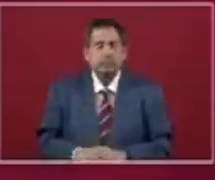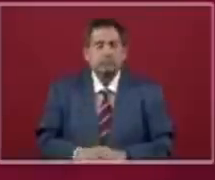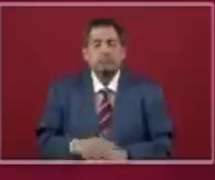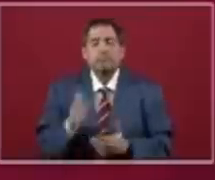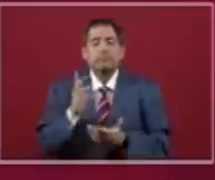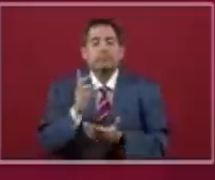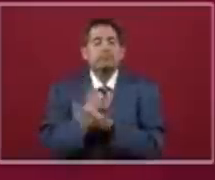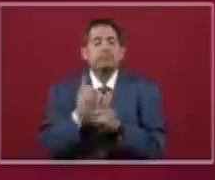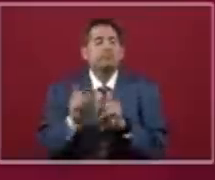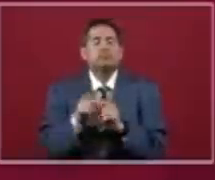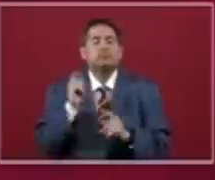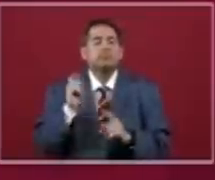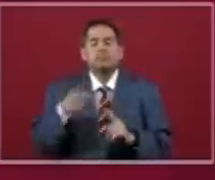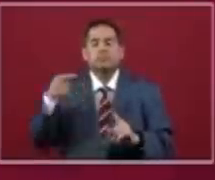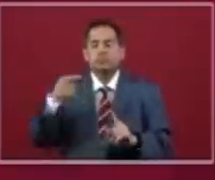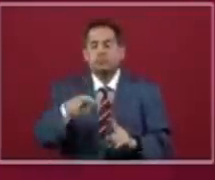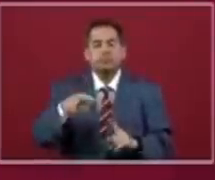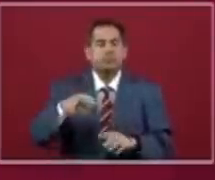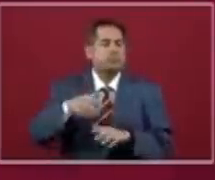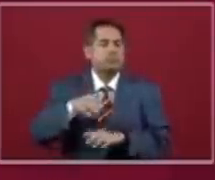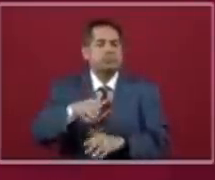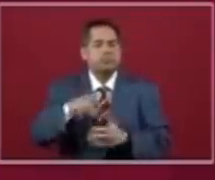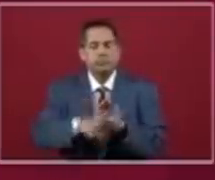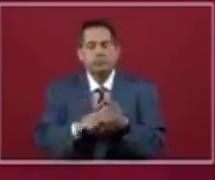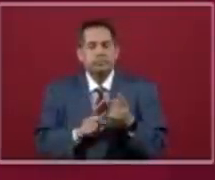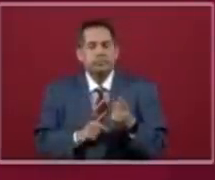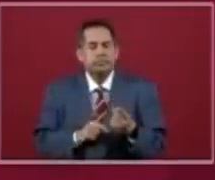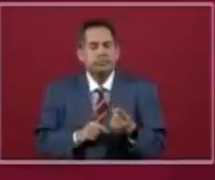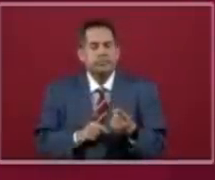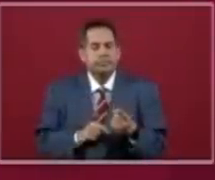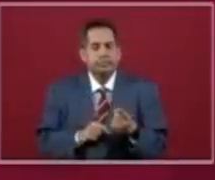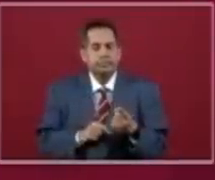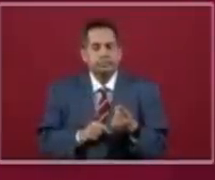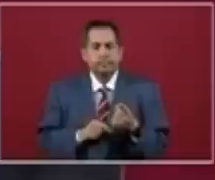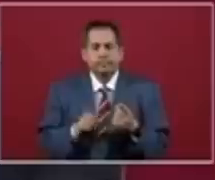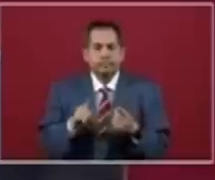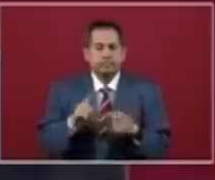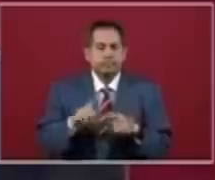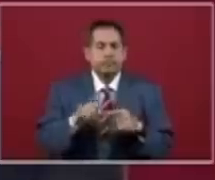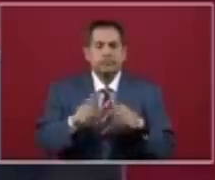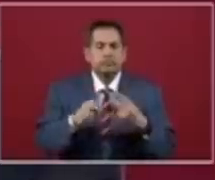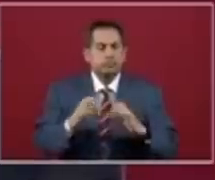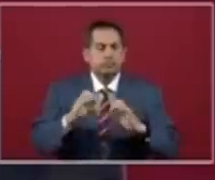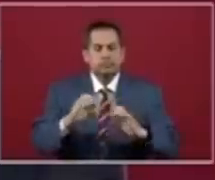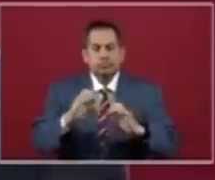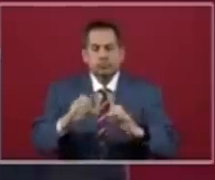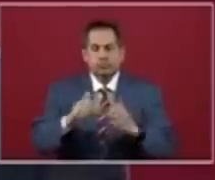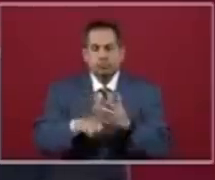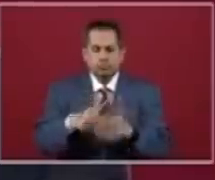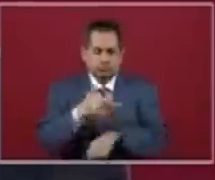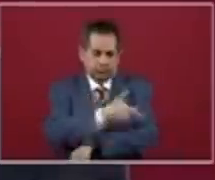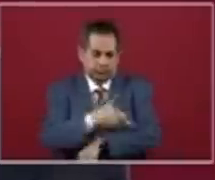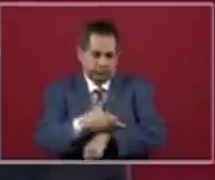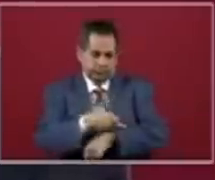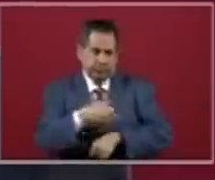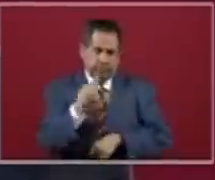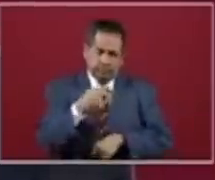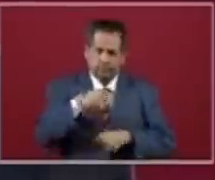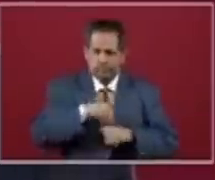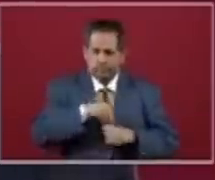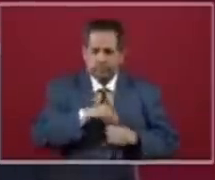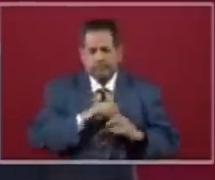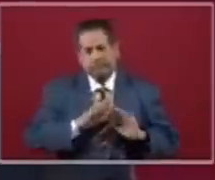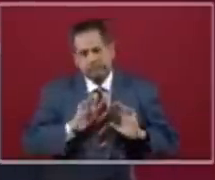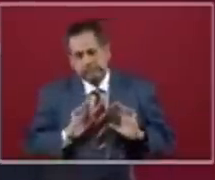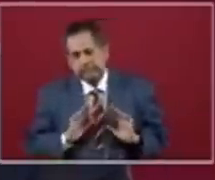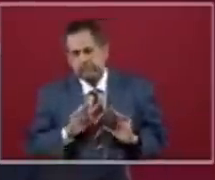Solamente la cuestión de cuidar lo familiar, lo que